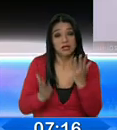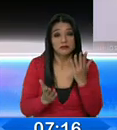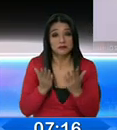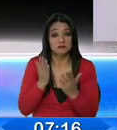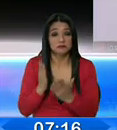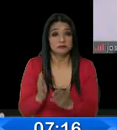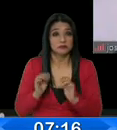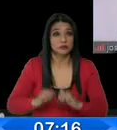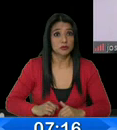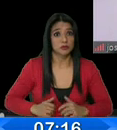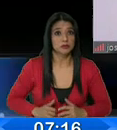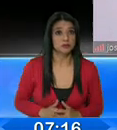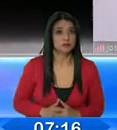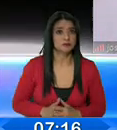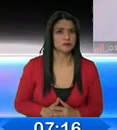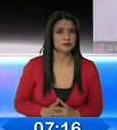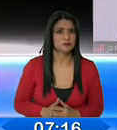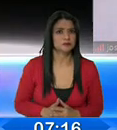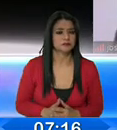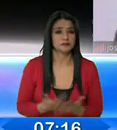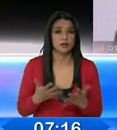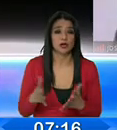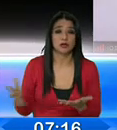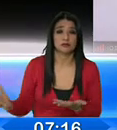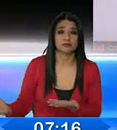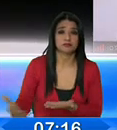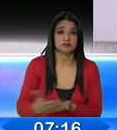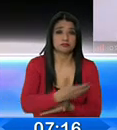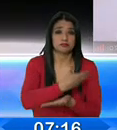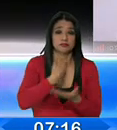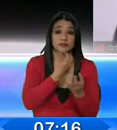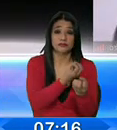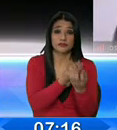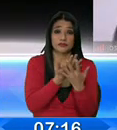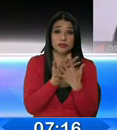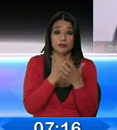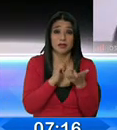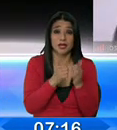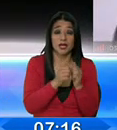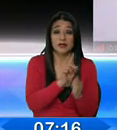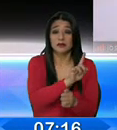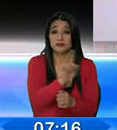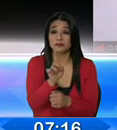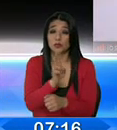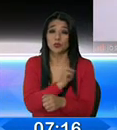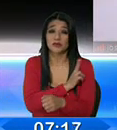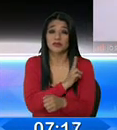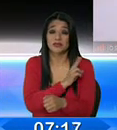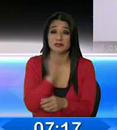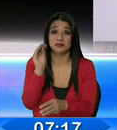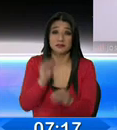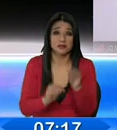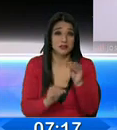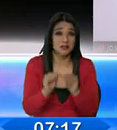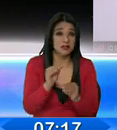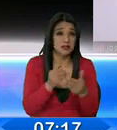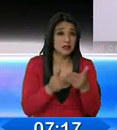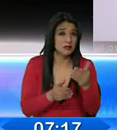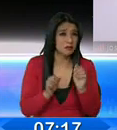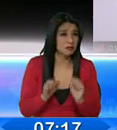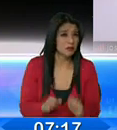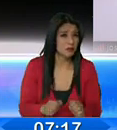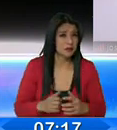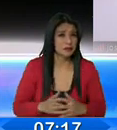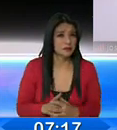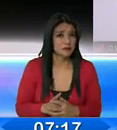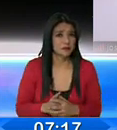que se está recabando la información de cada una de las universidades frente al recorte. Nosotros